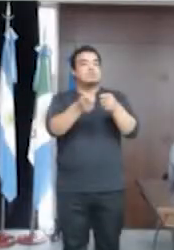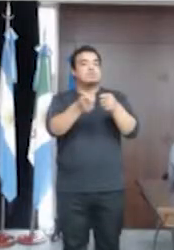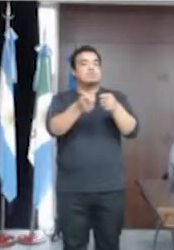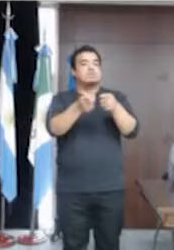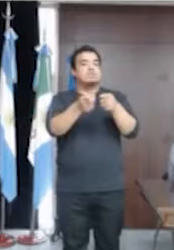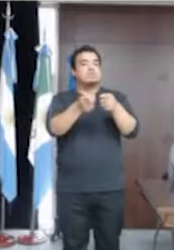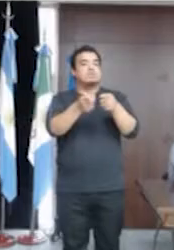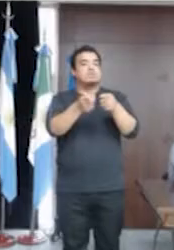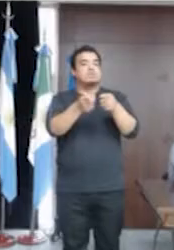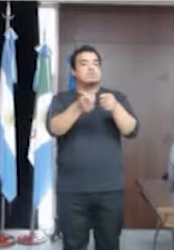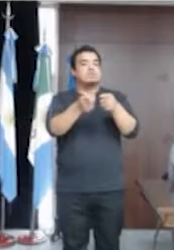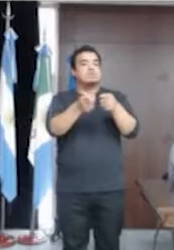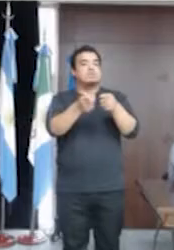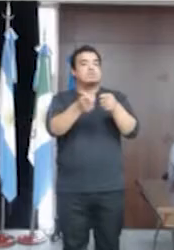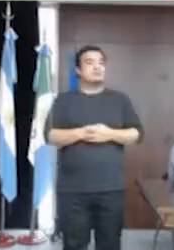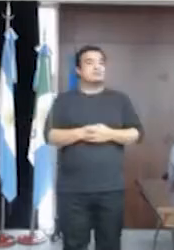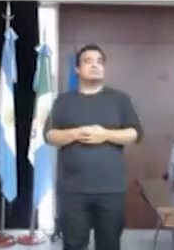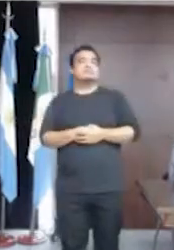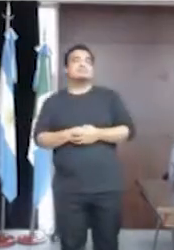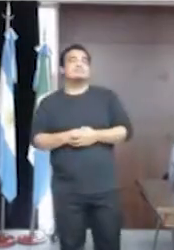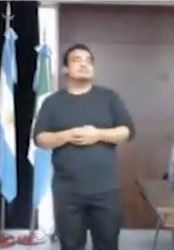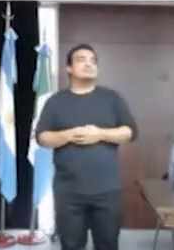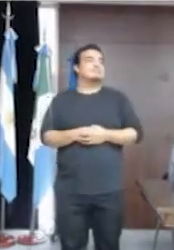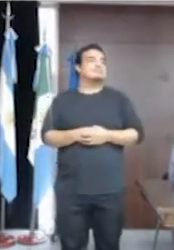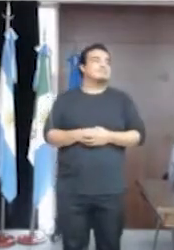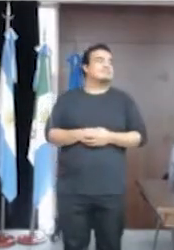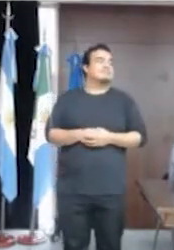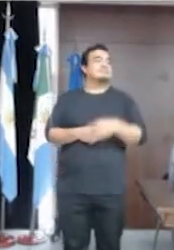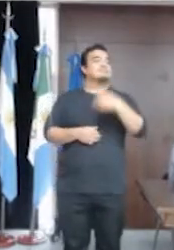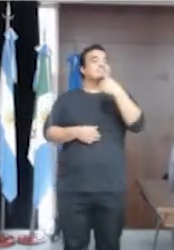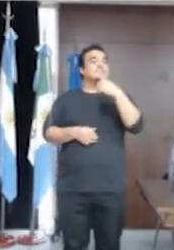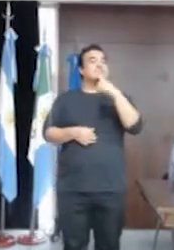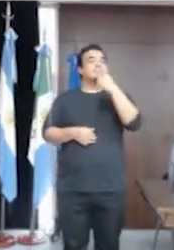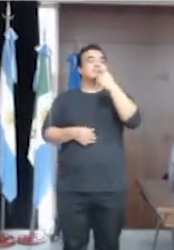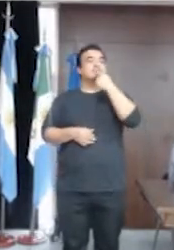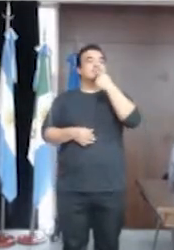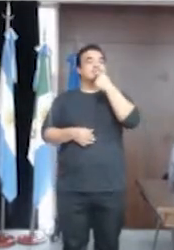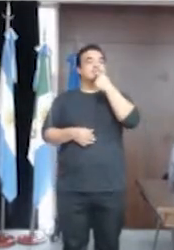vieja? Ah, sí, claro, las gerontólogas que están formadas. Pero las otras,